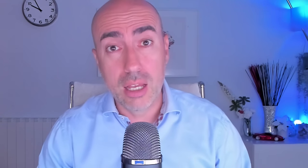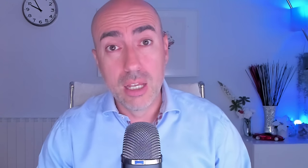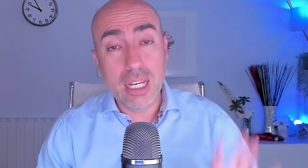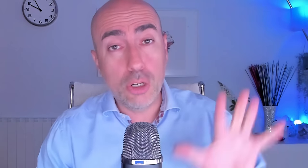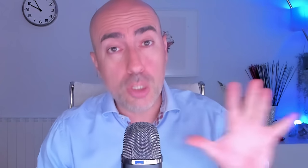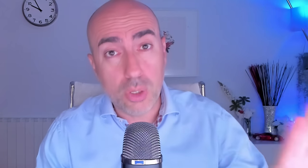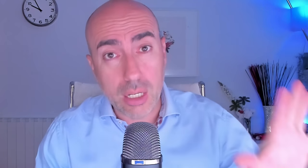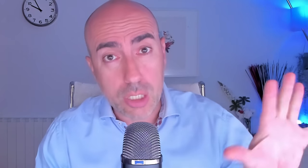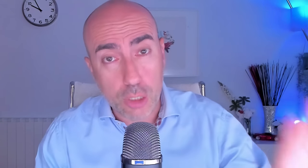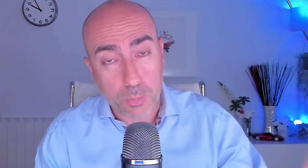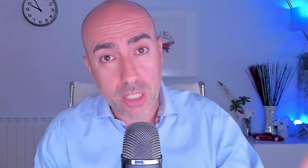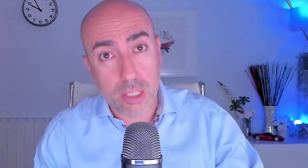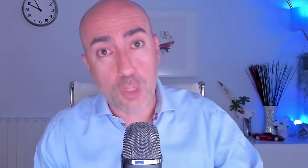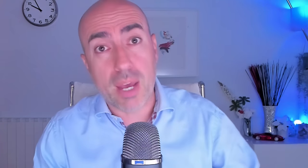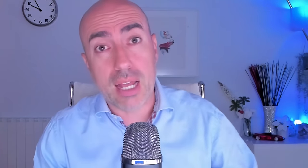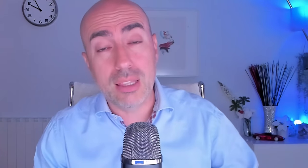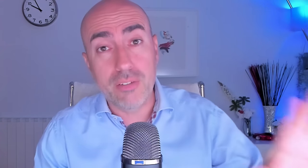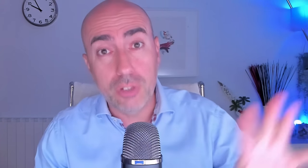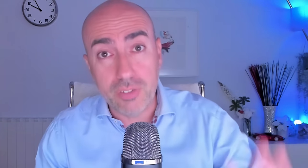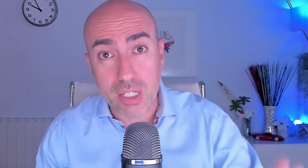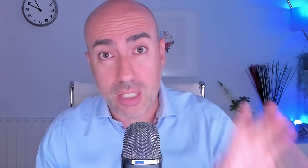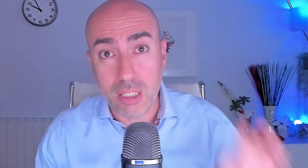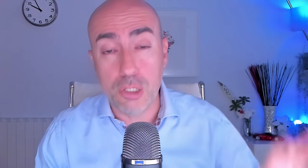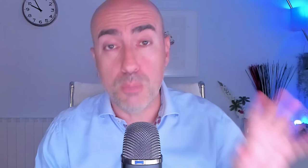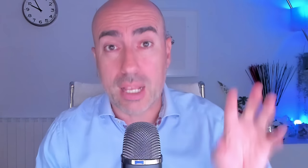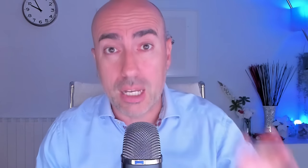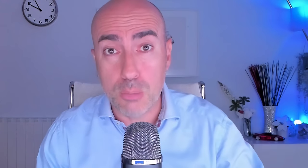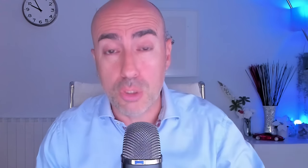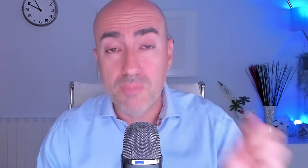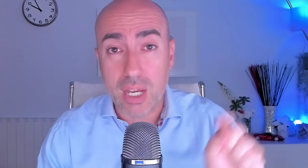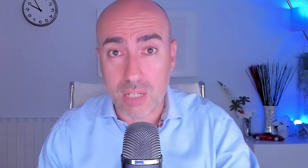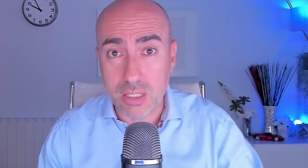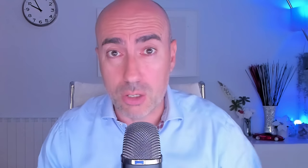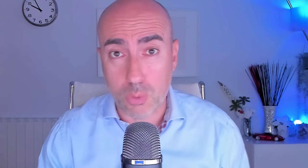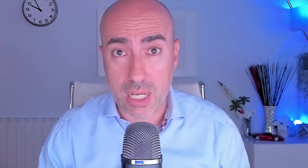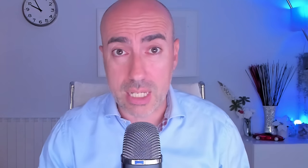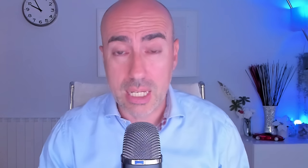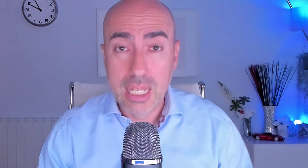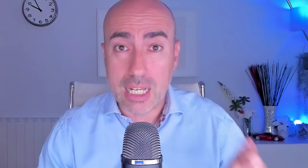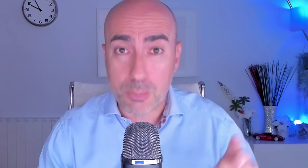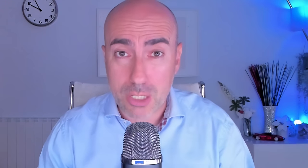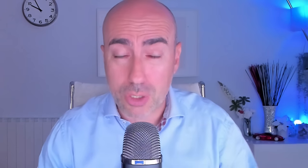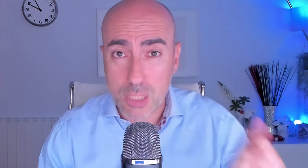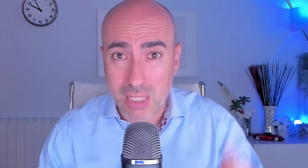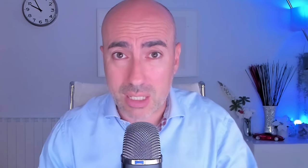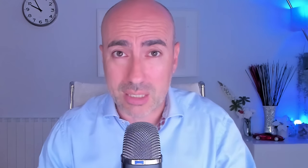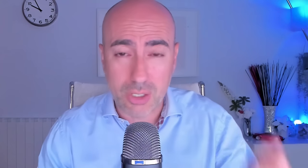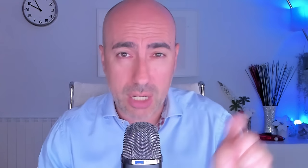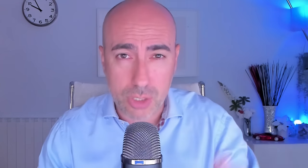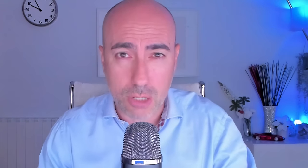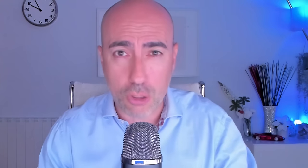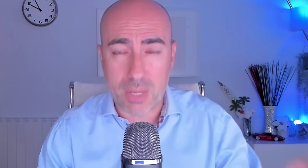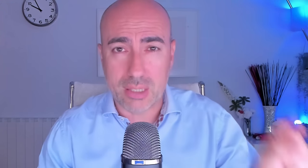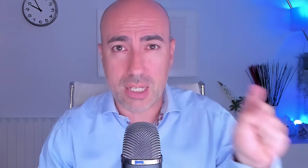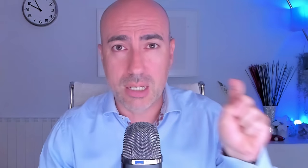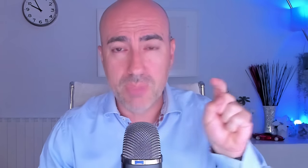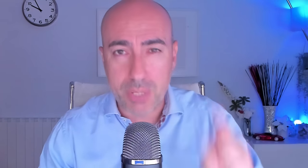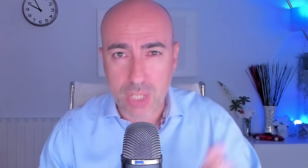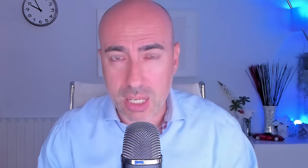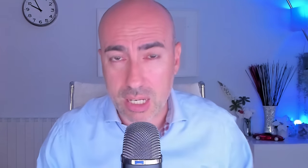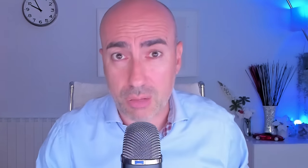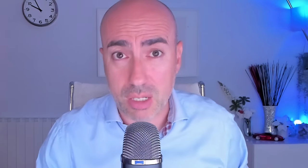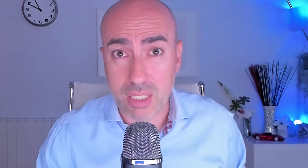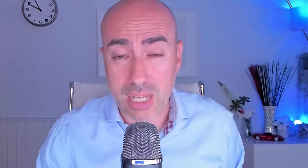psicología y los modelos de los políticos para devolverte a ti los mecanismos a través de de los cuales las personas maltratadores los psicópatas